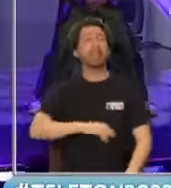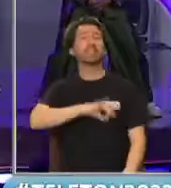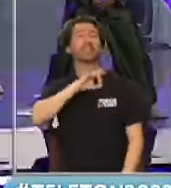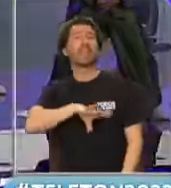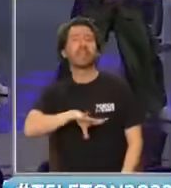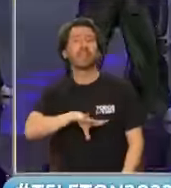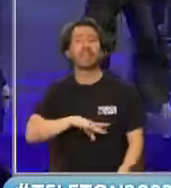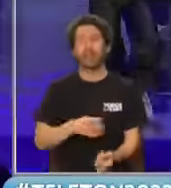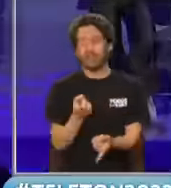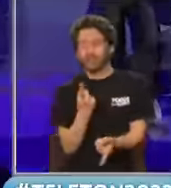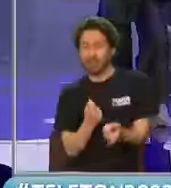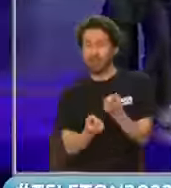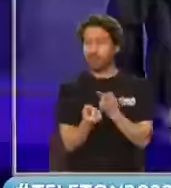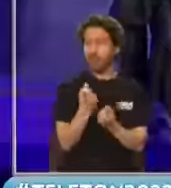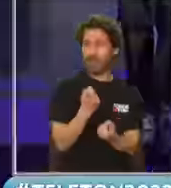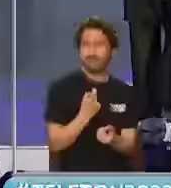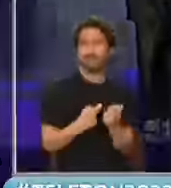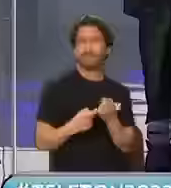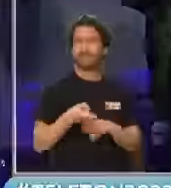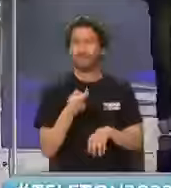tiene picante.